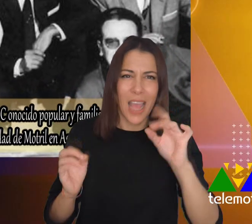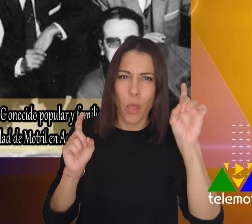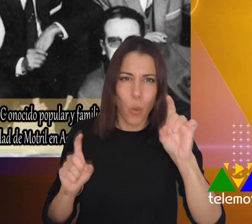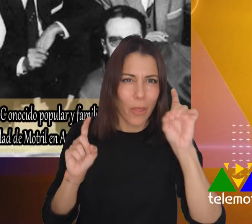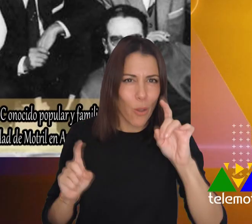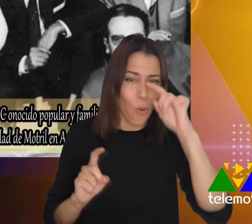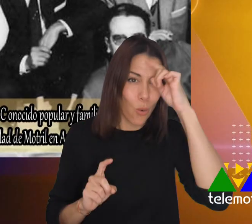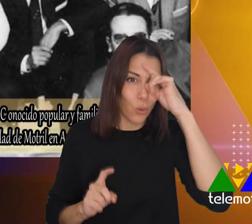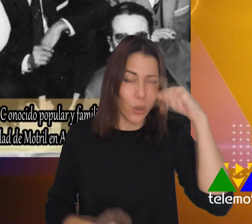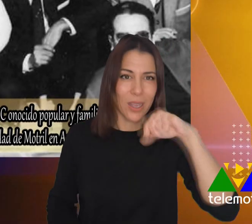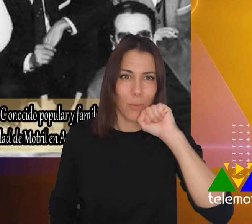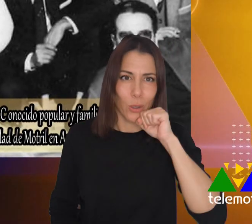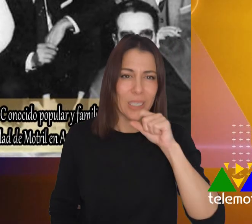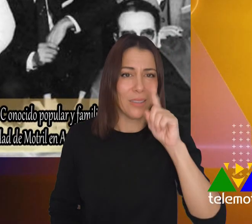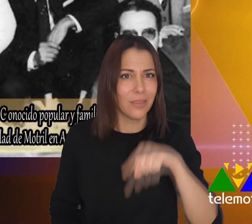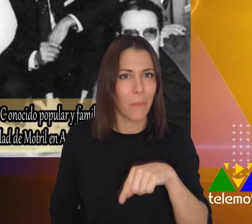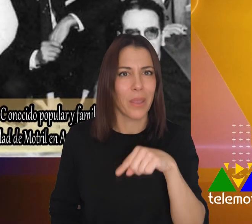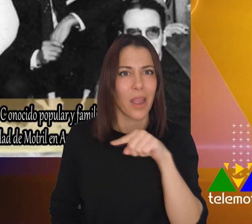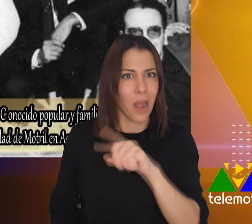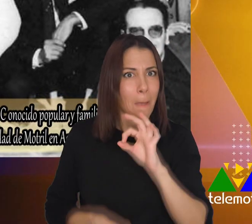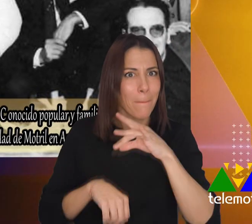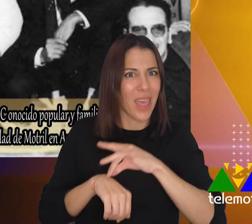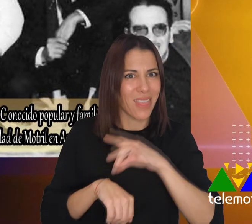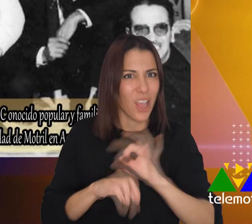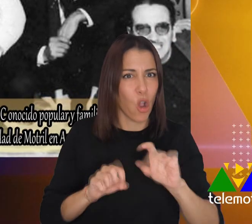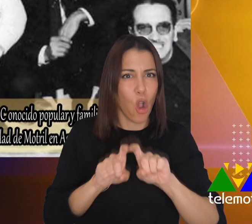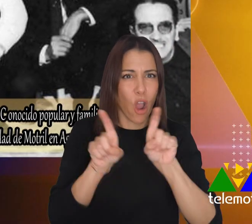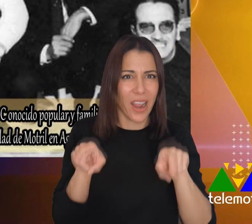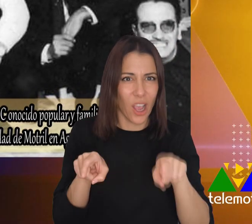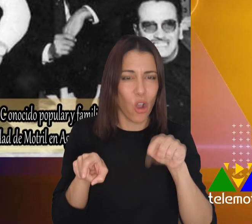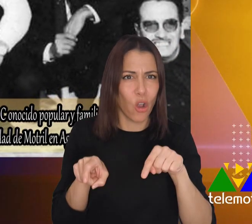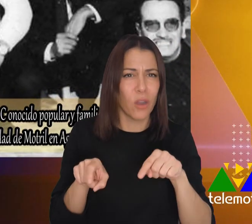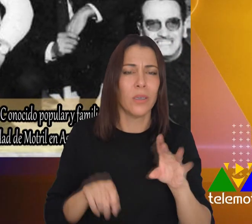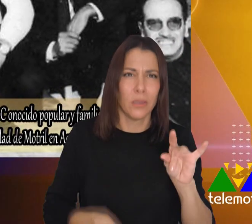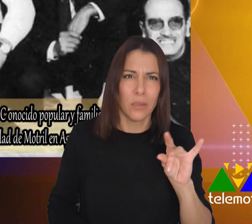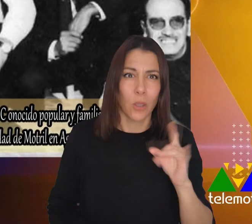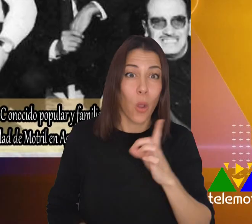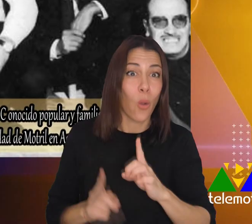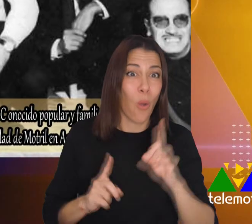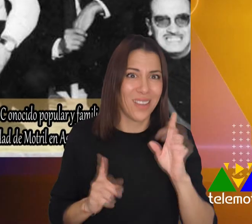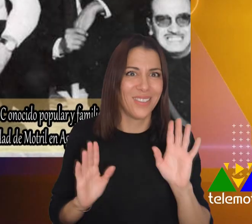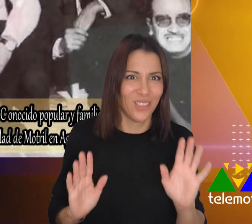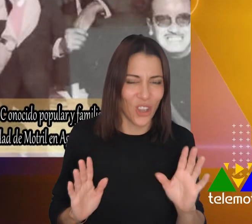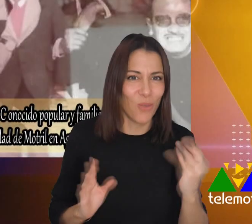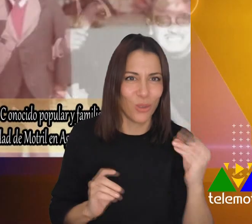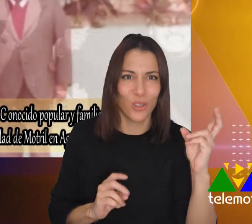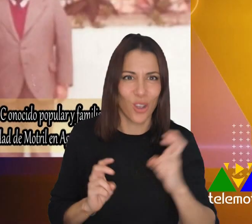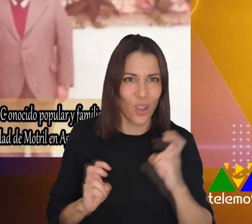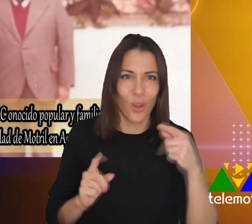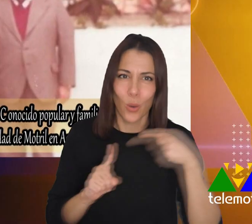muy implicado, aparte de su faceta como médico ginecólogo. ¿Cuántos deben su ¿cuántos